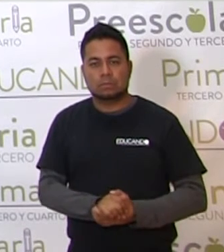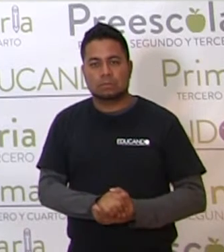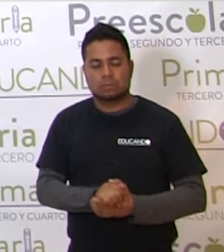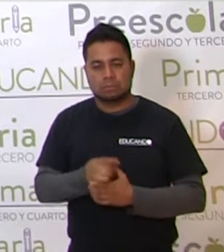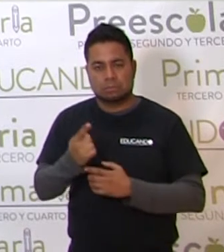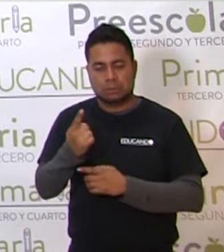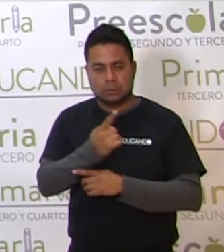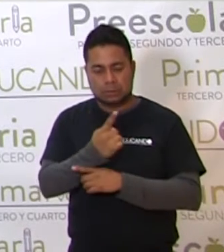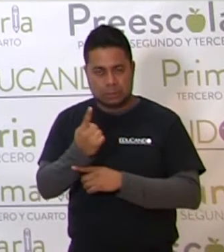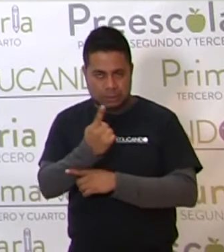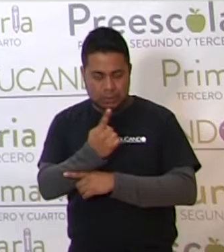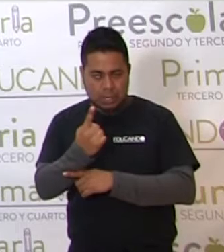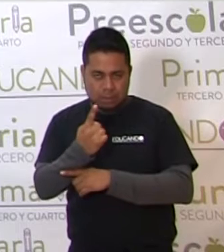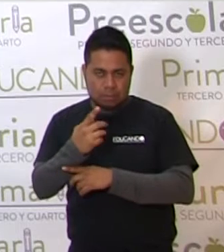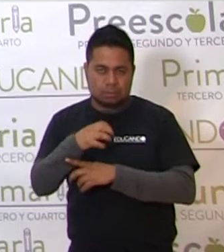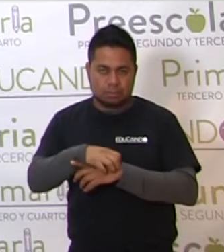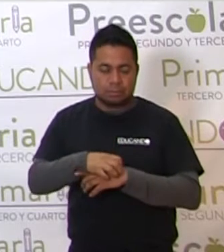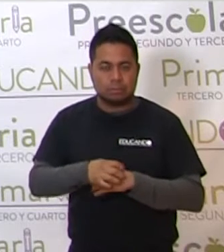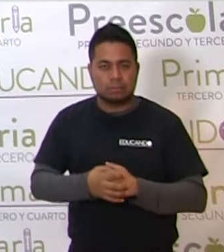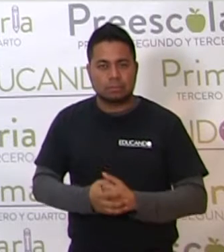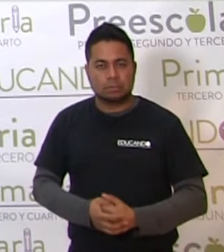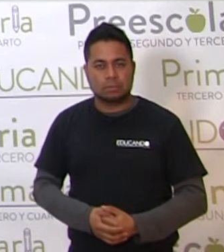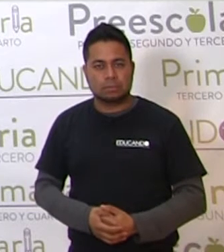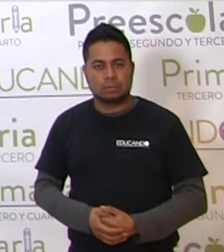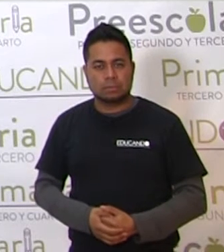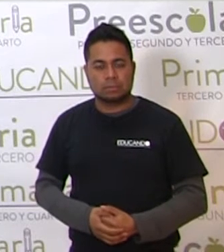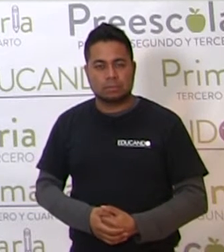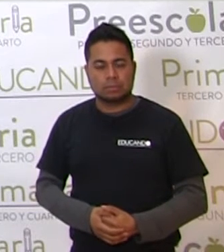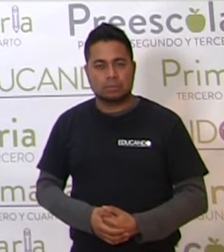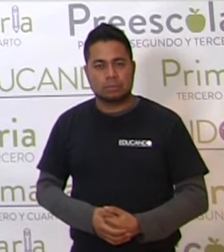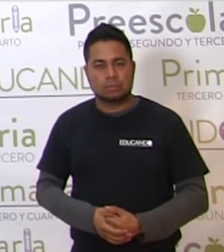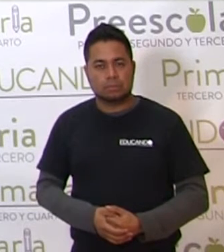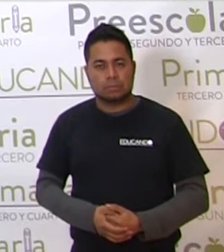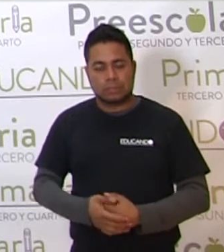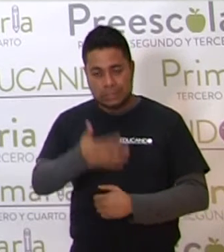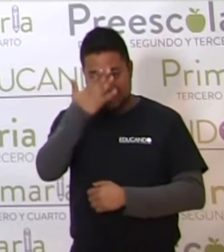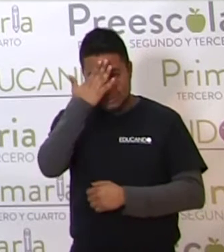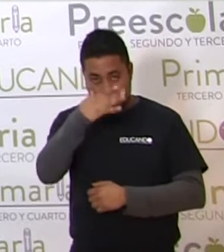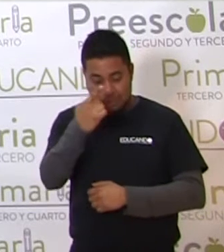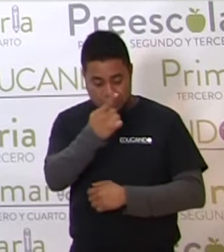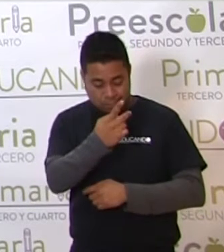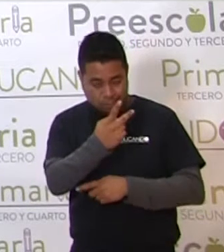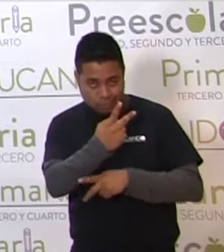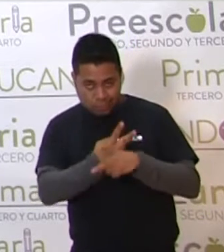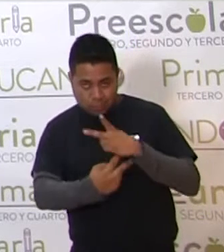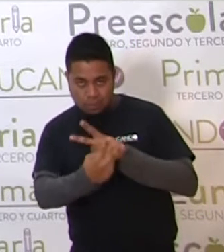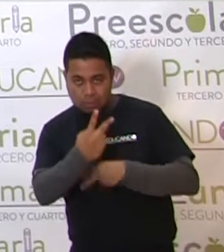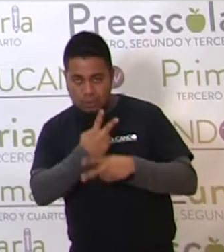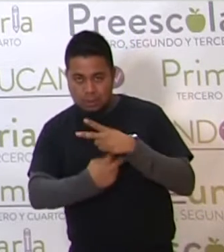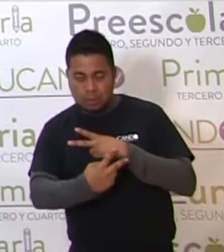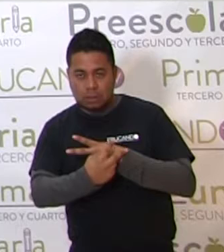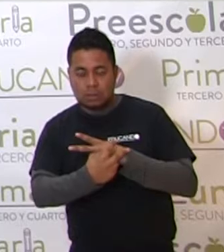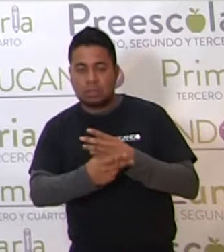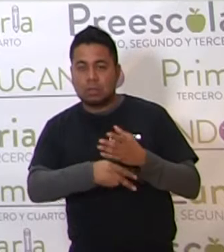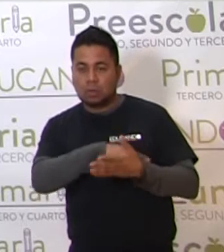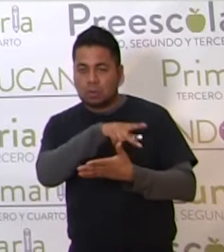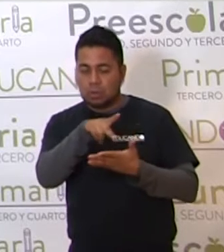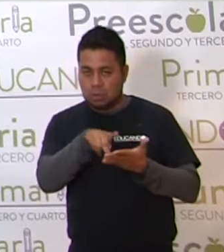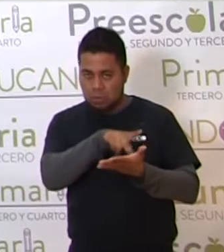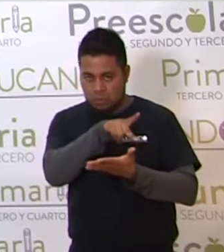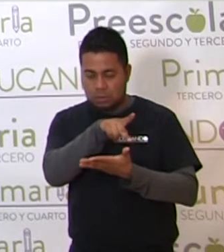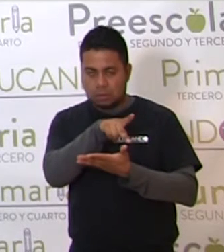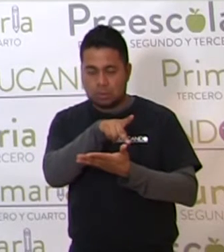volverán bien sabiendo que volverán nuevamente en